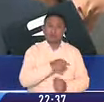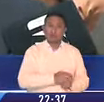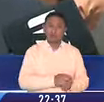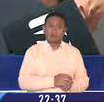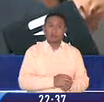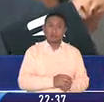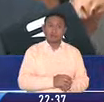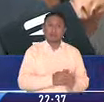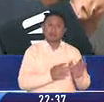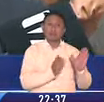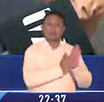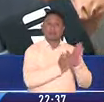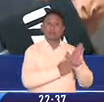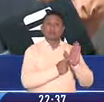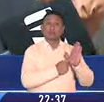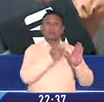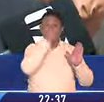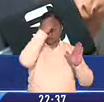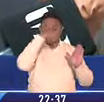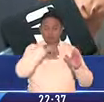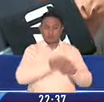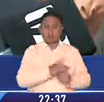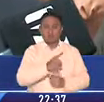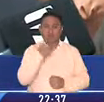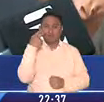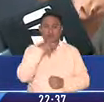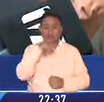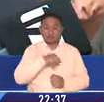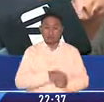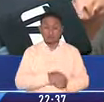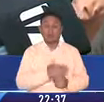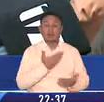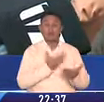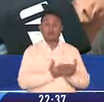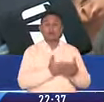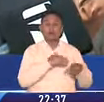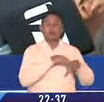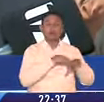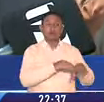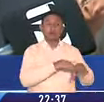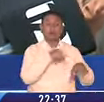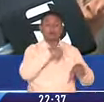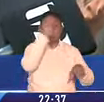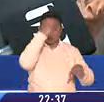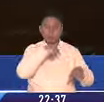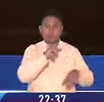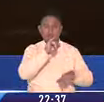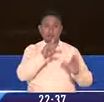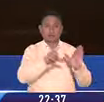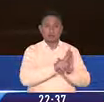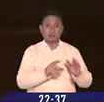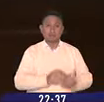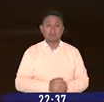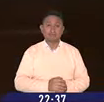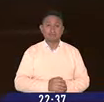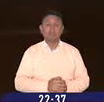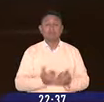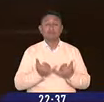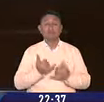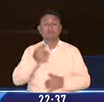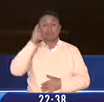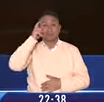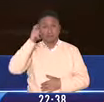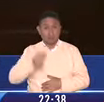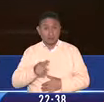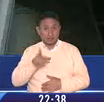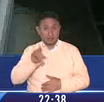se hace constar en la resolución hechos falsos para sustentar fácticamente una decisión ilegal. En estos días, Diana Salazar, fiscal